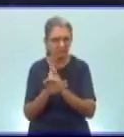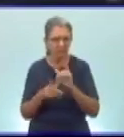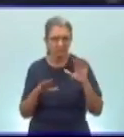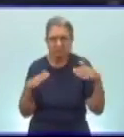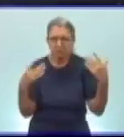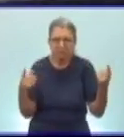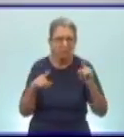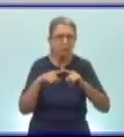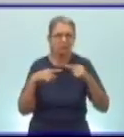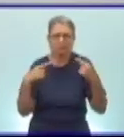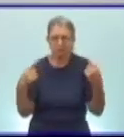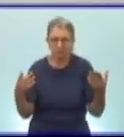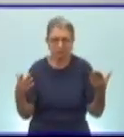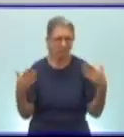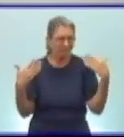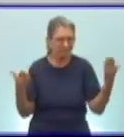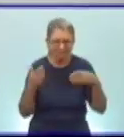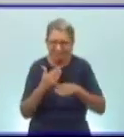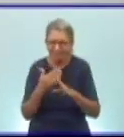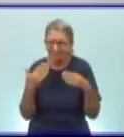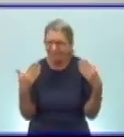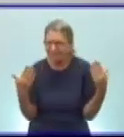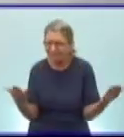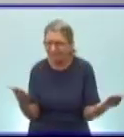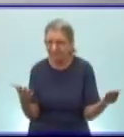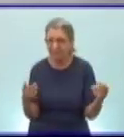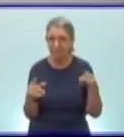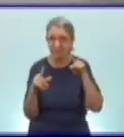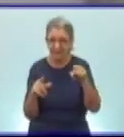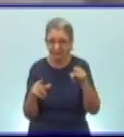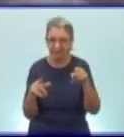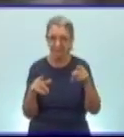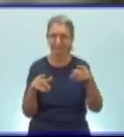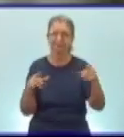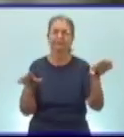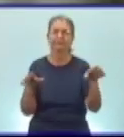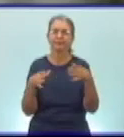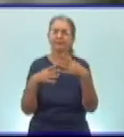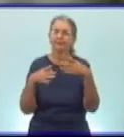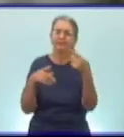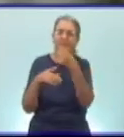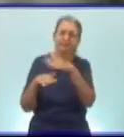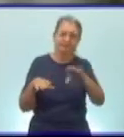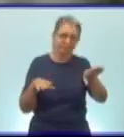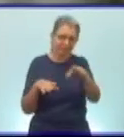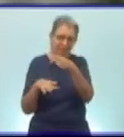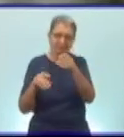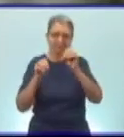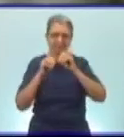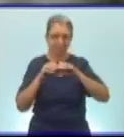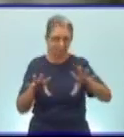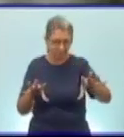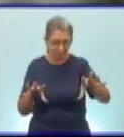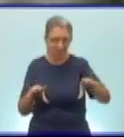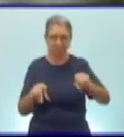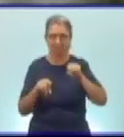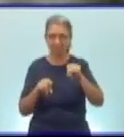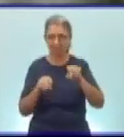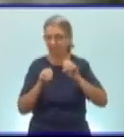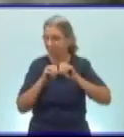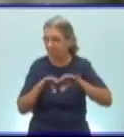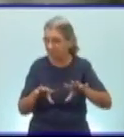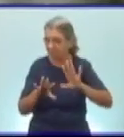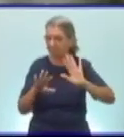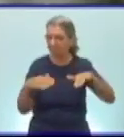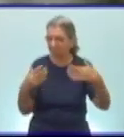para desentrañar el misterio se encontraría en un fenómeno llamado frecuencia natural. La frecuencia natural es algo que le